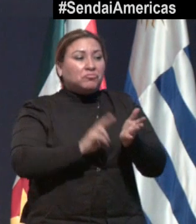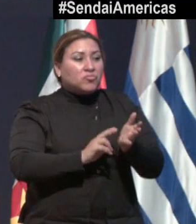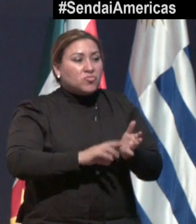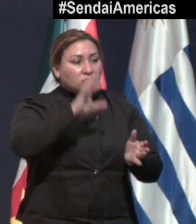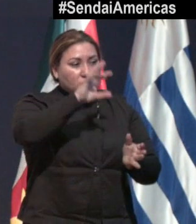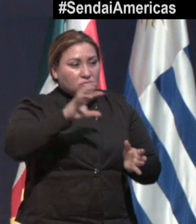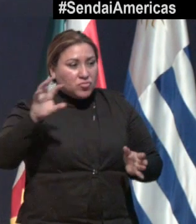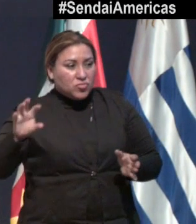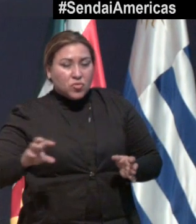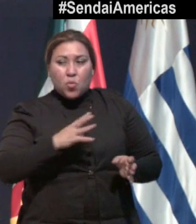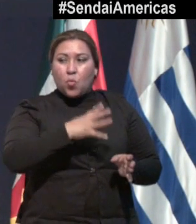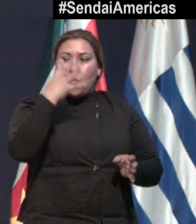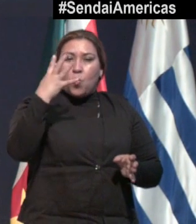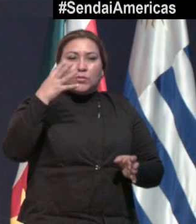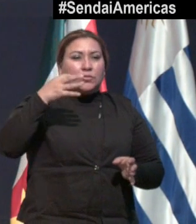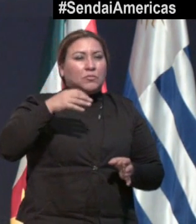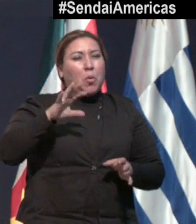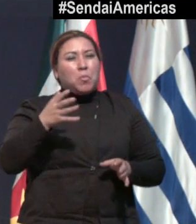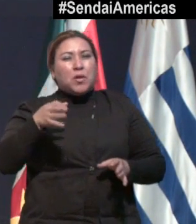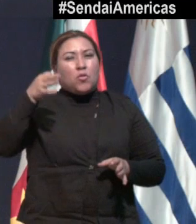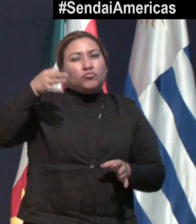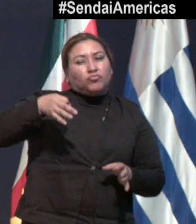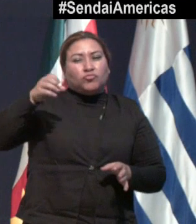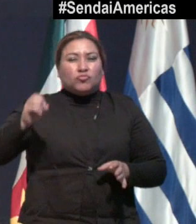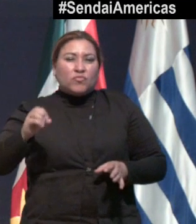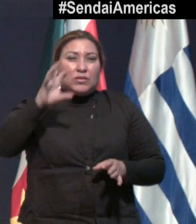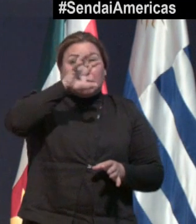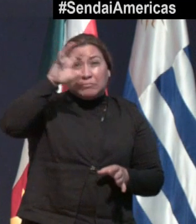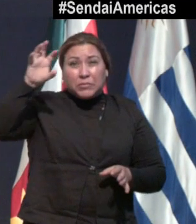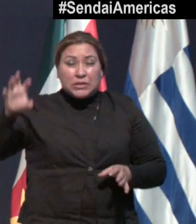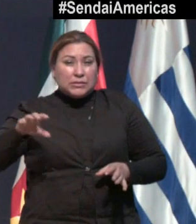aproximadamente 90 países a nivel mundial,